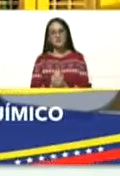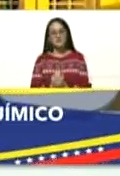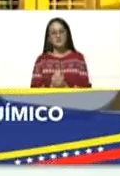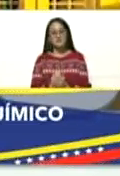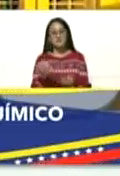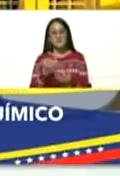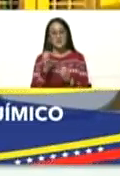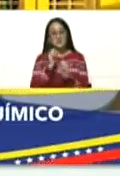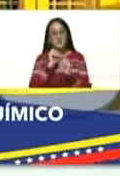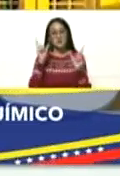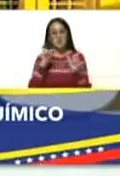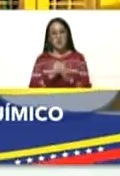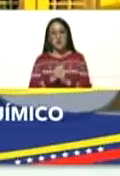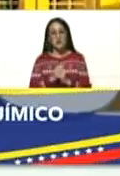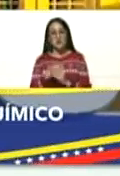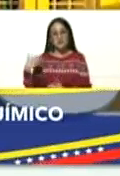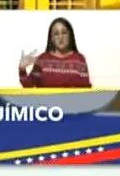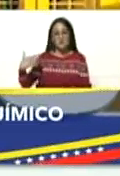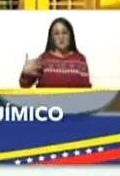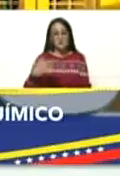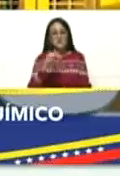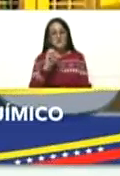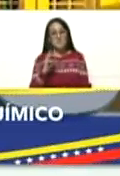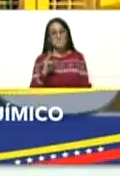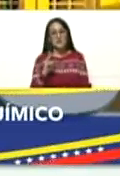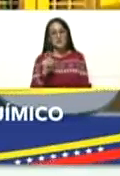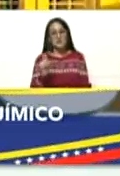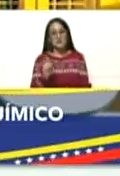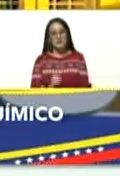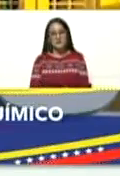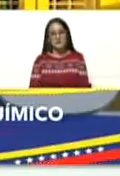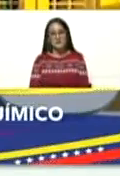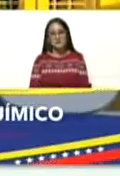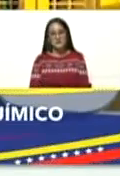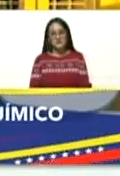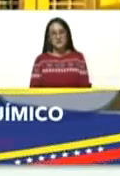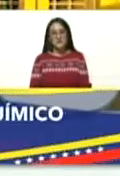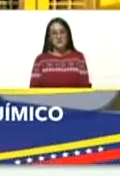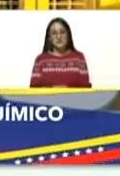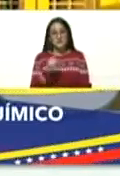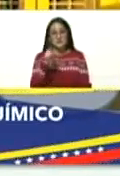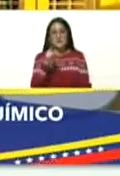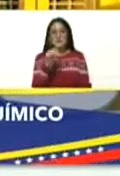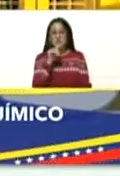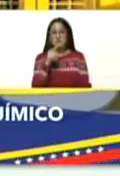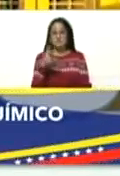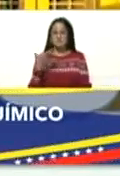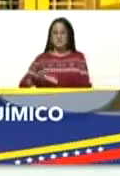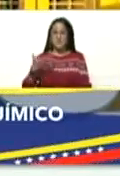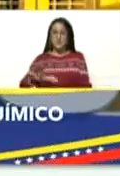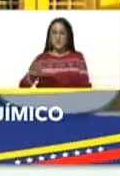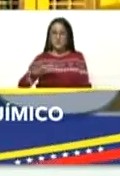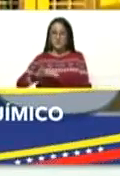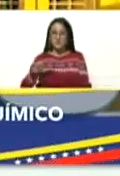Impresionante, pues, la trayectoria de los CPT. Un dato importante.